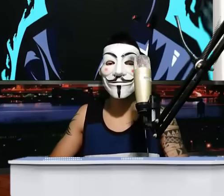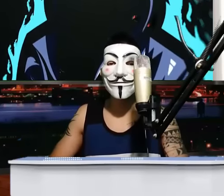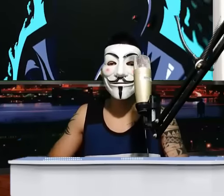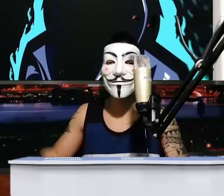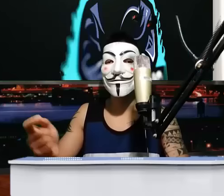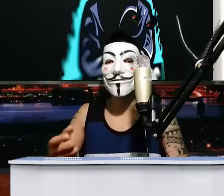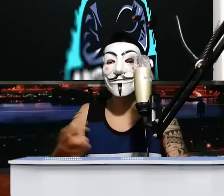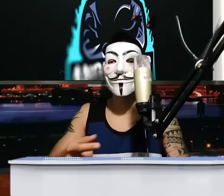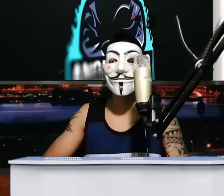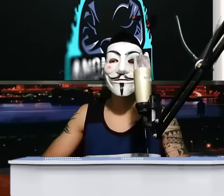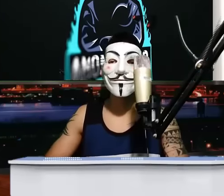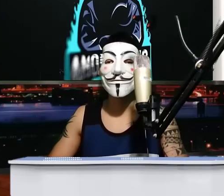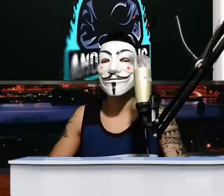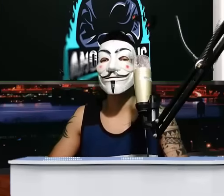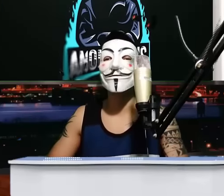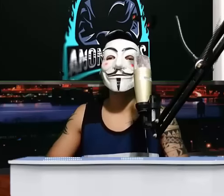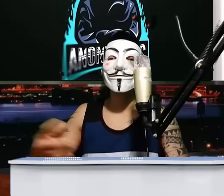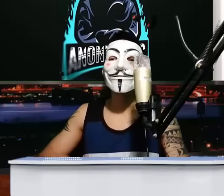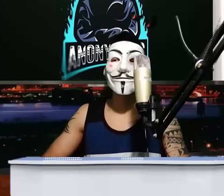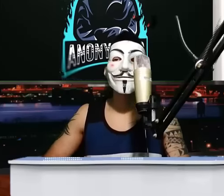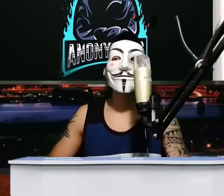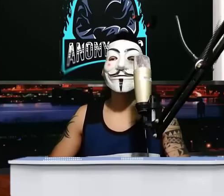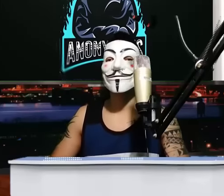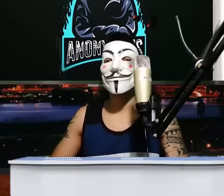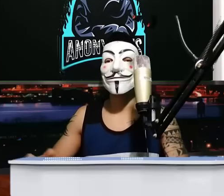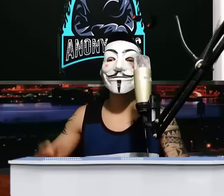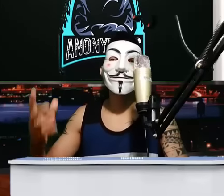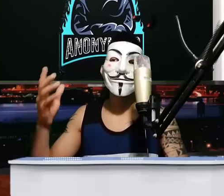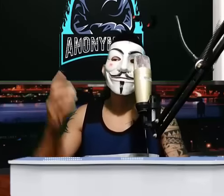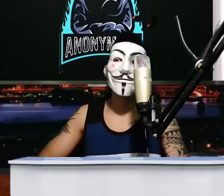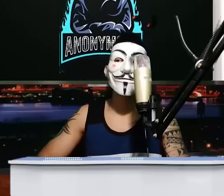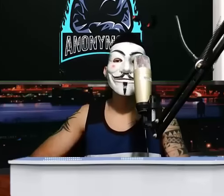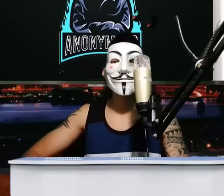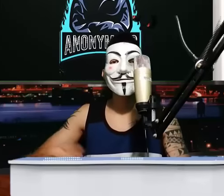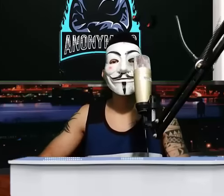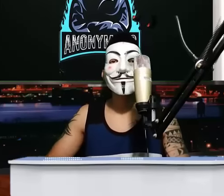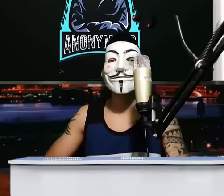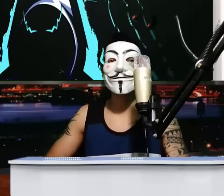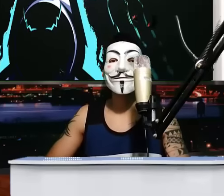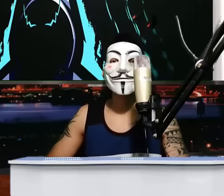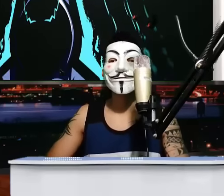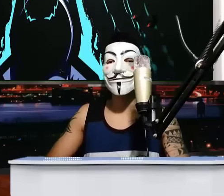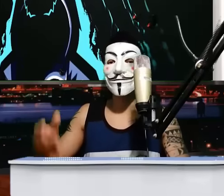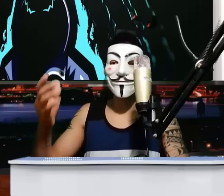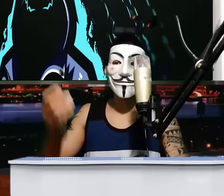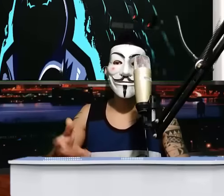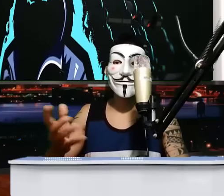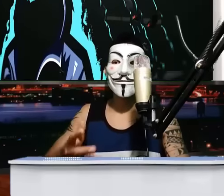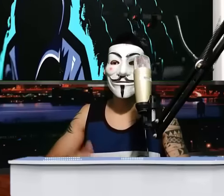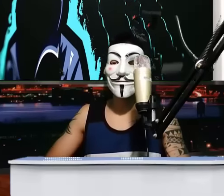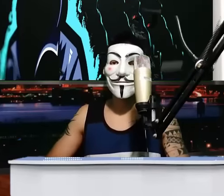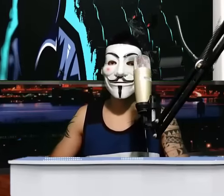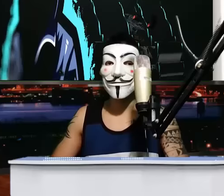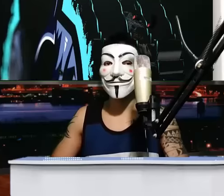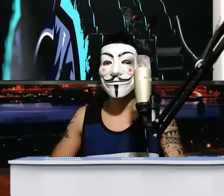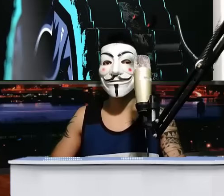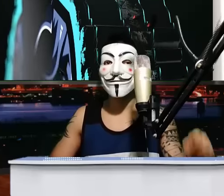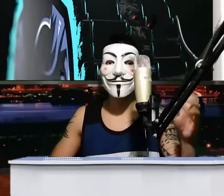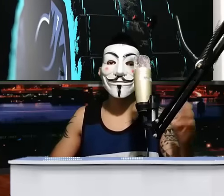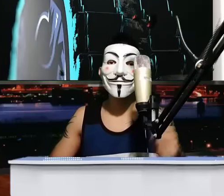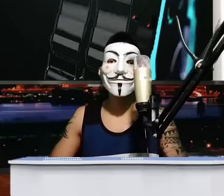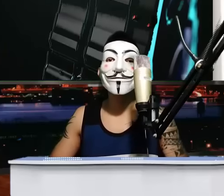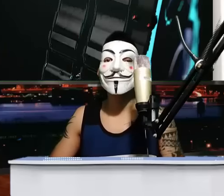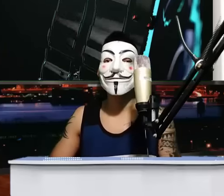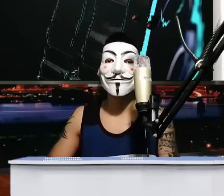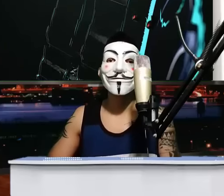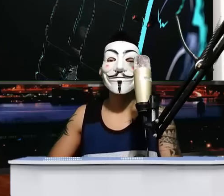efectos que ese maje le puso a su video. Y salió a hablar sobre las personas que no le van a dar el voto para que él sea presidente.